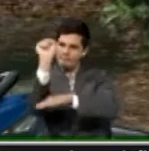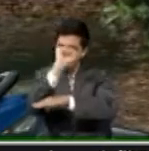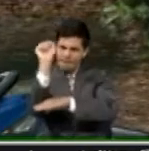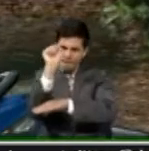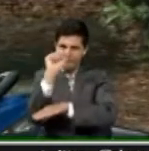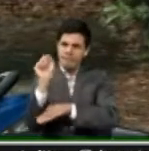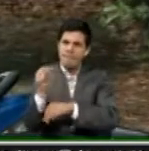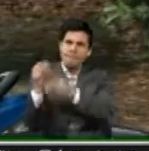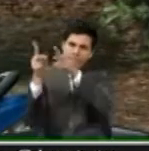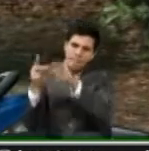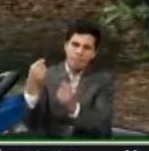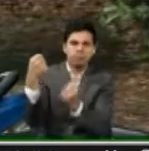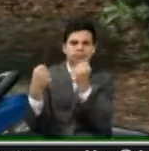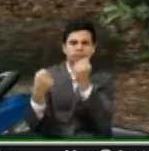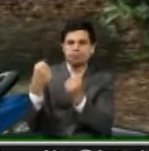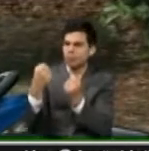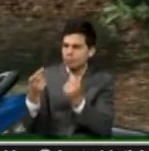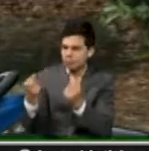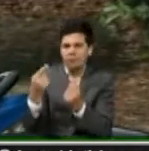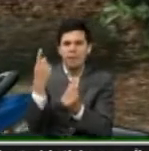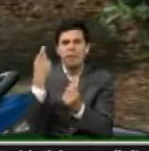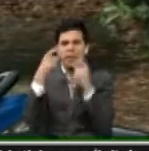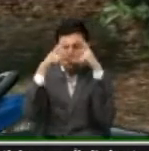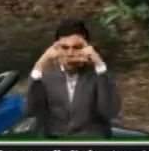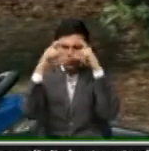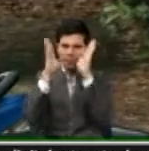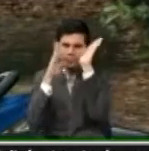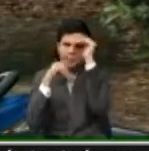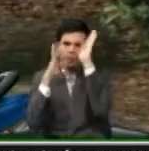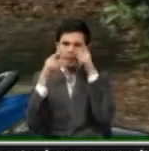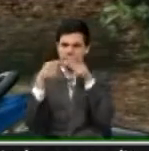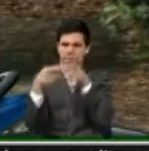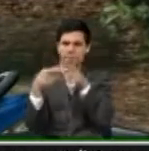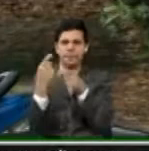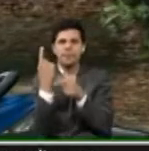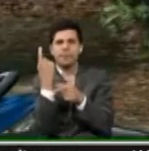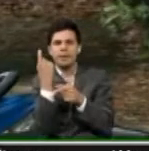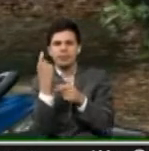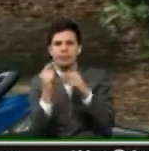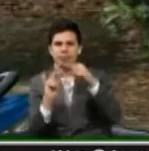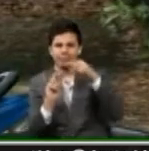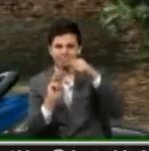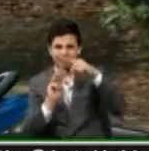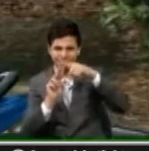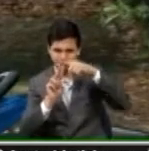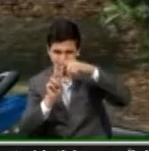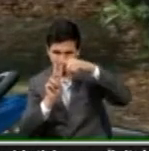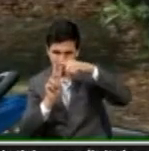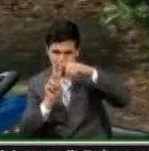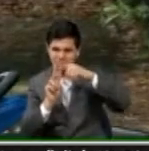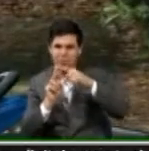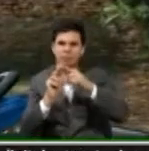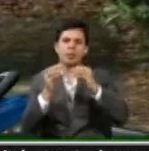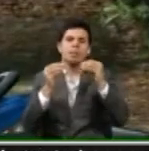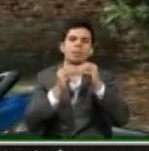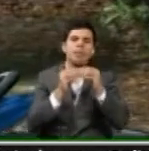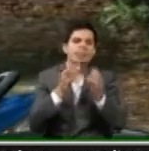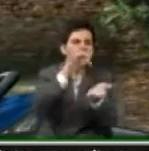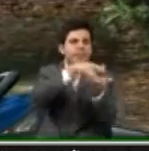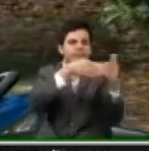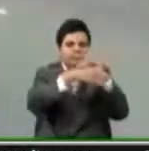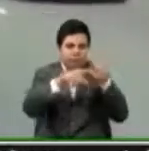uno porque sus conductores no portaban la licencia de conducción y asimismo porque no someten sus vehículos a revisión